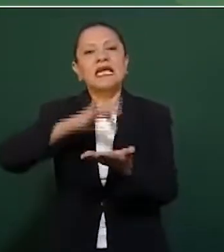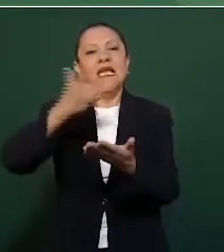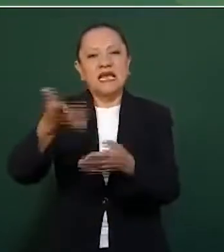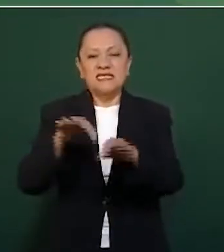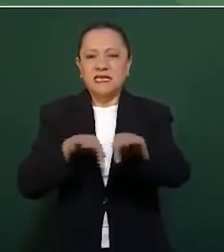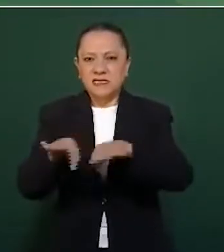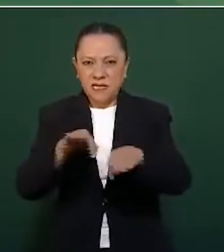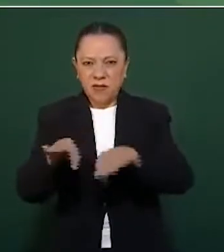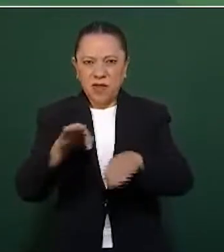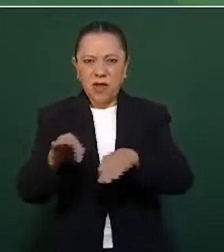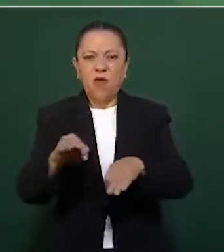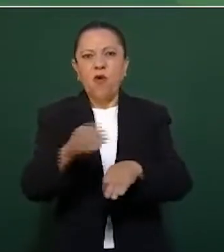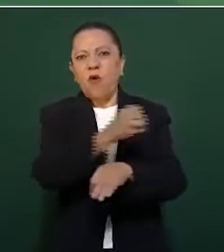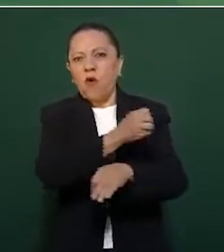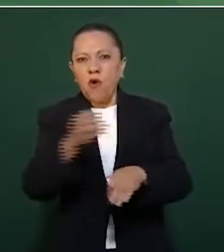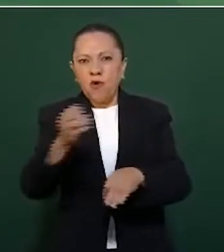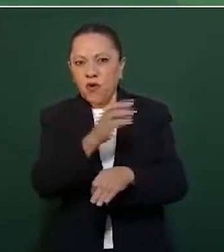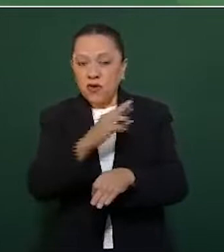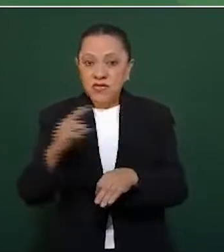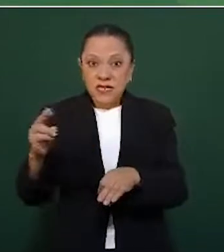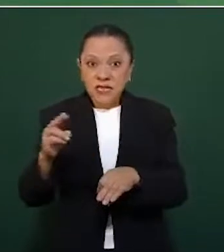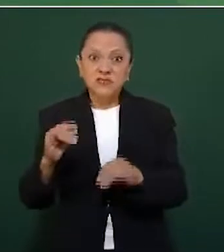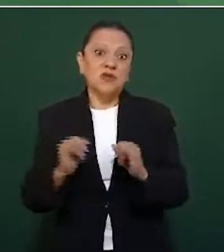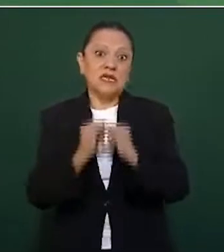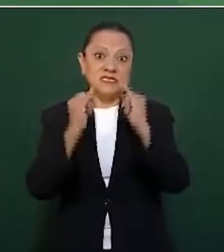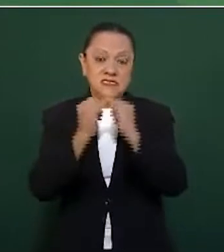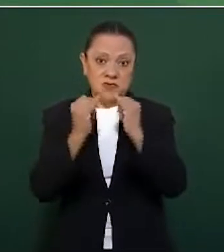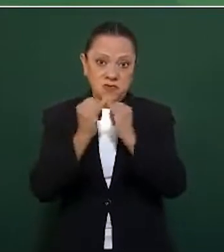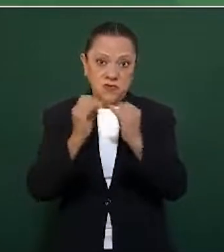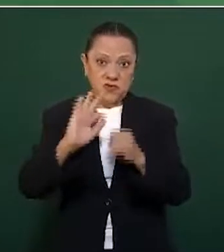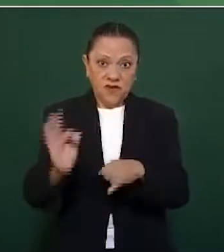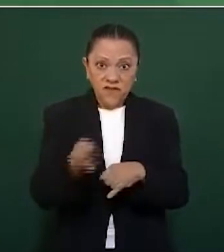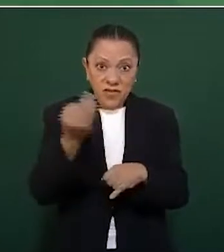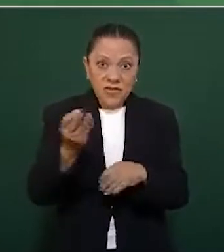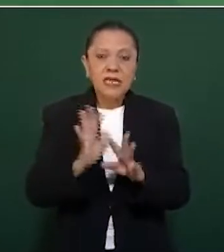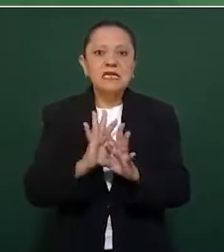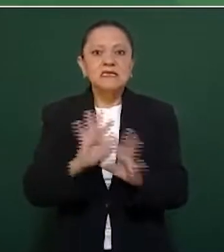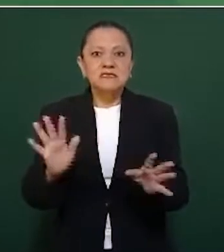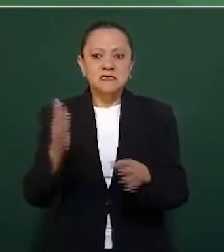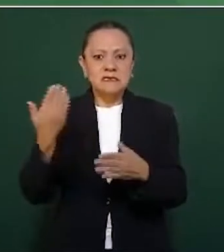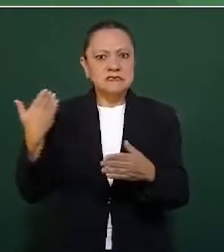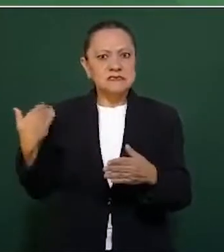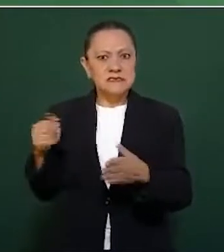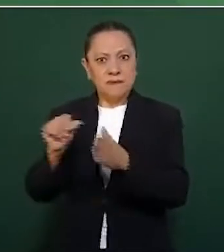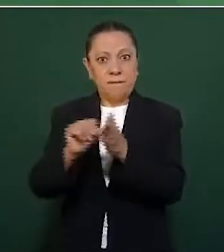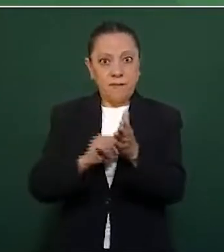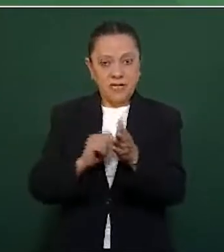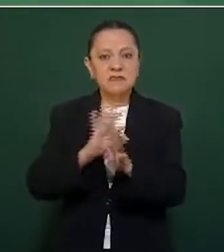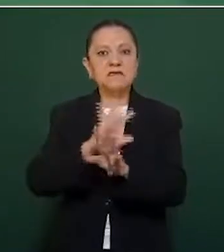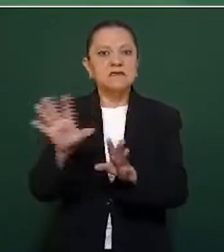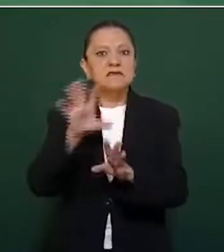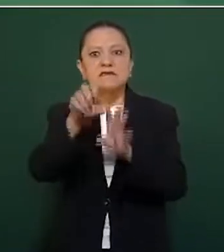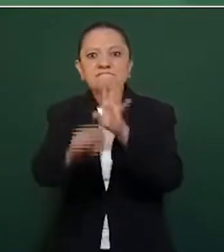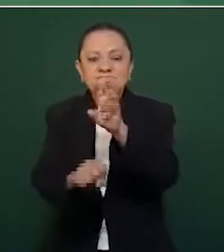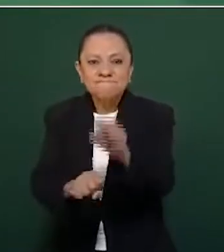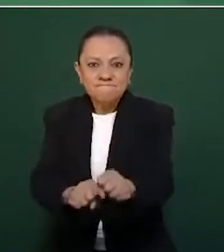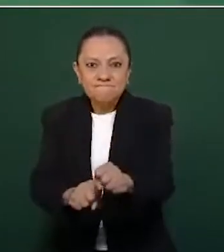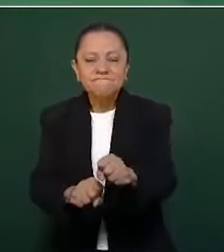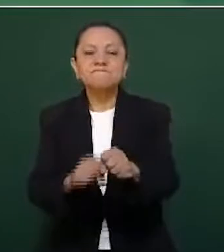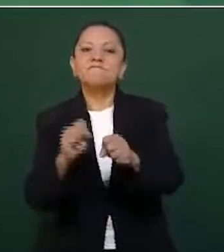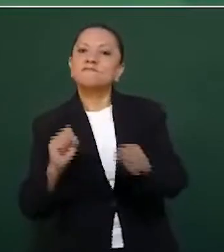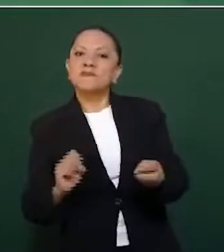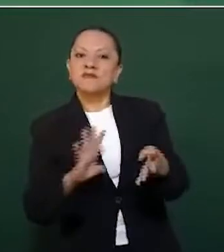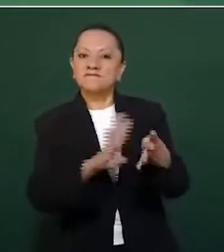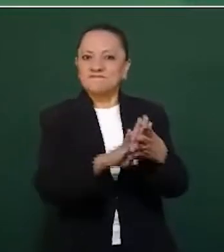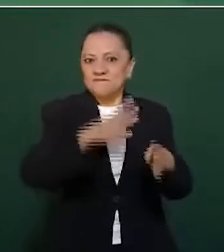operación inteligencia con institutos federales, en los últimos meses logramos anular y llevar ante la justicia importantes objetivos